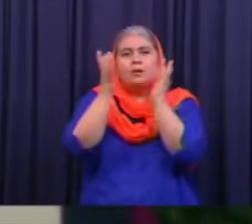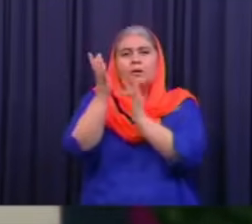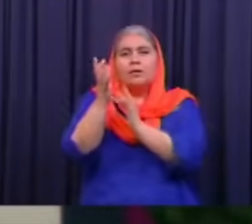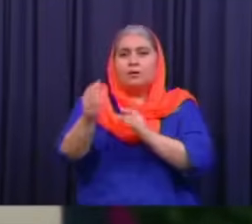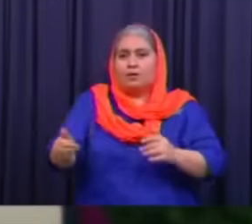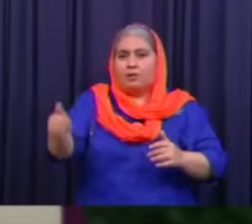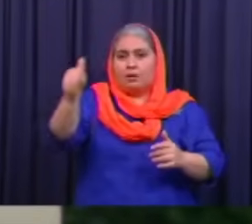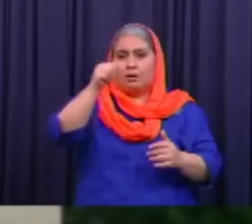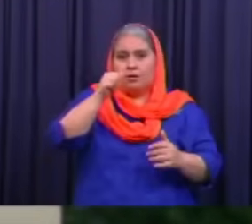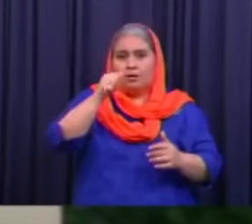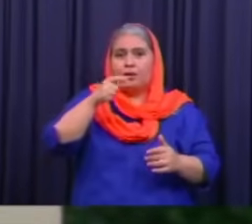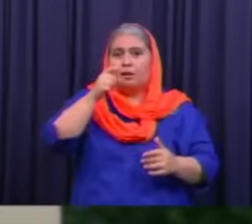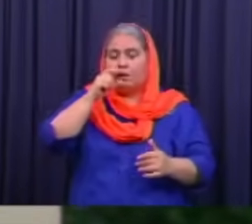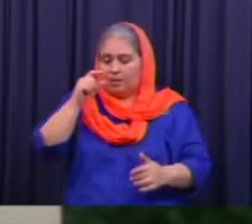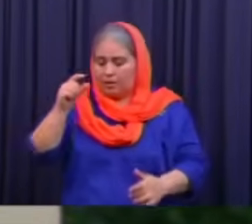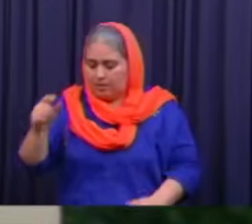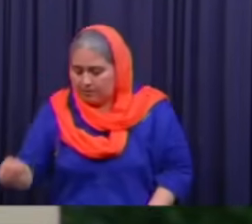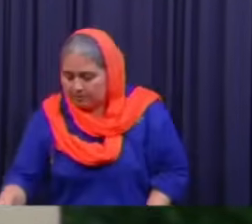de